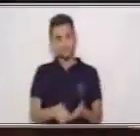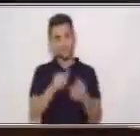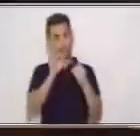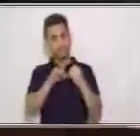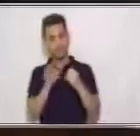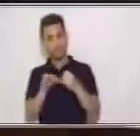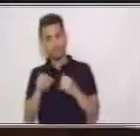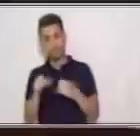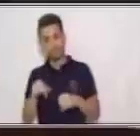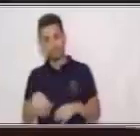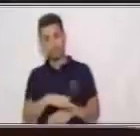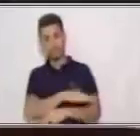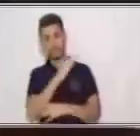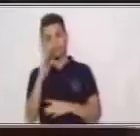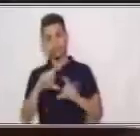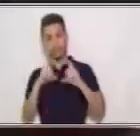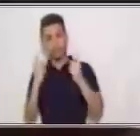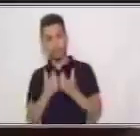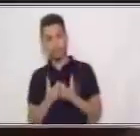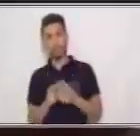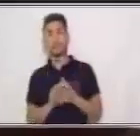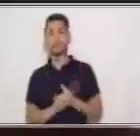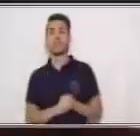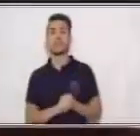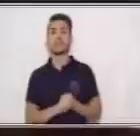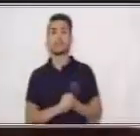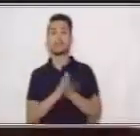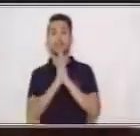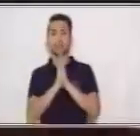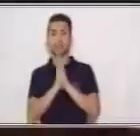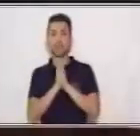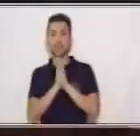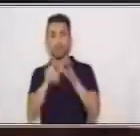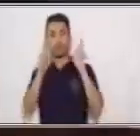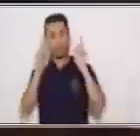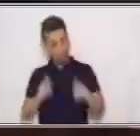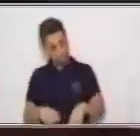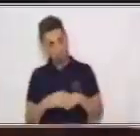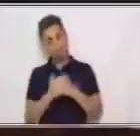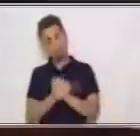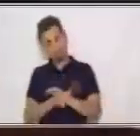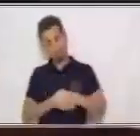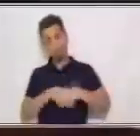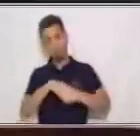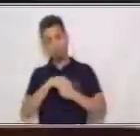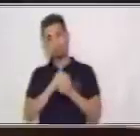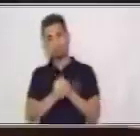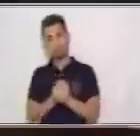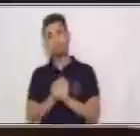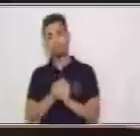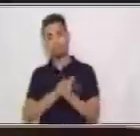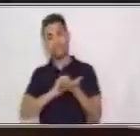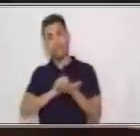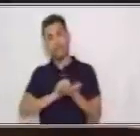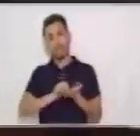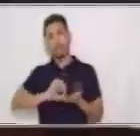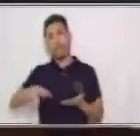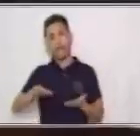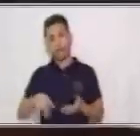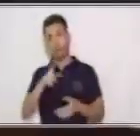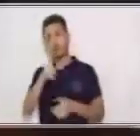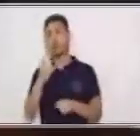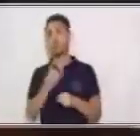acompañando en la interpretación de lengua de señas. Por favor, lava tus manos constantemente con agua y jabón, usa